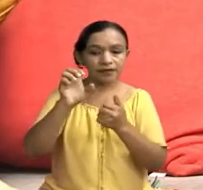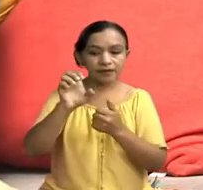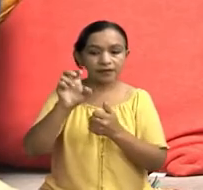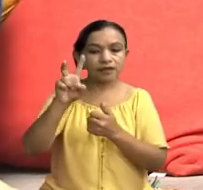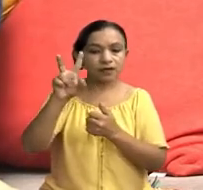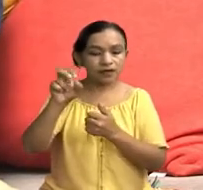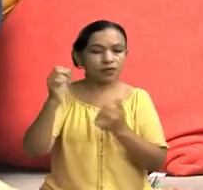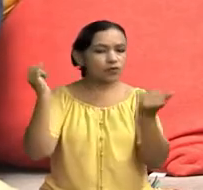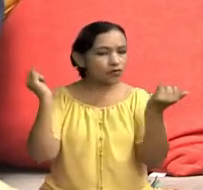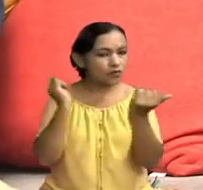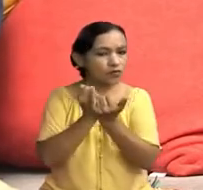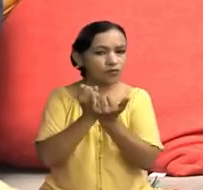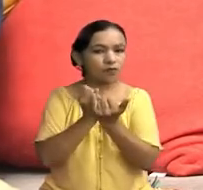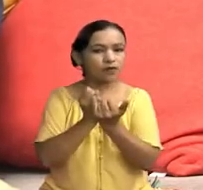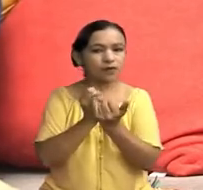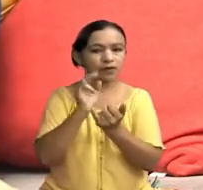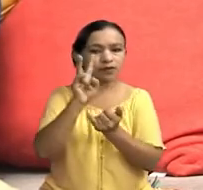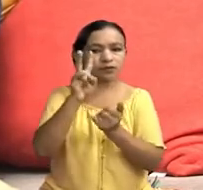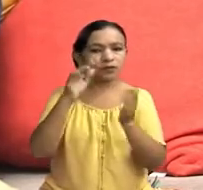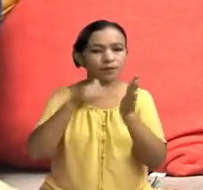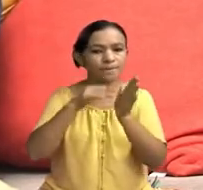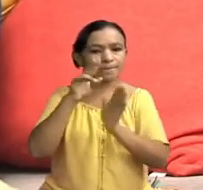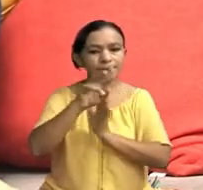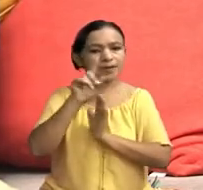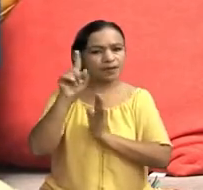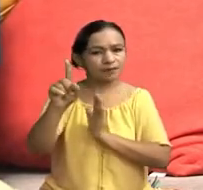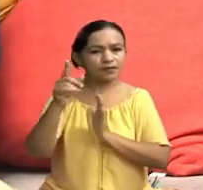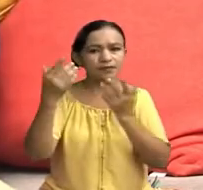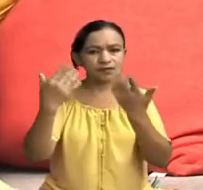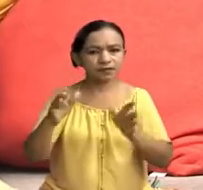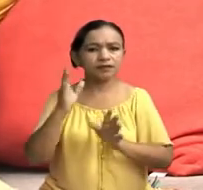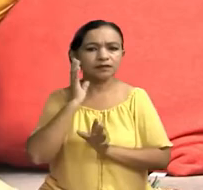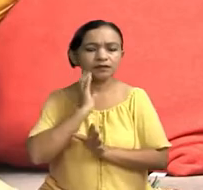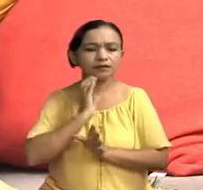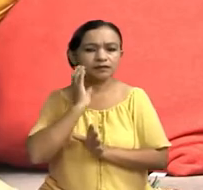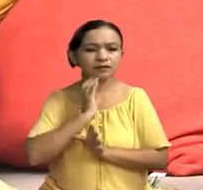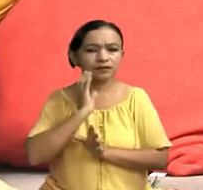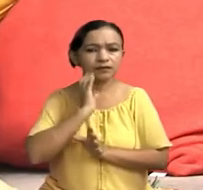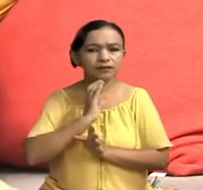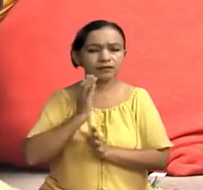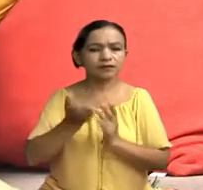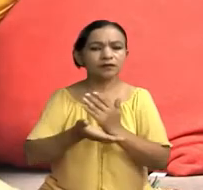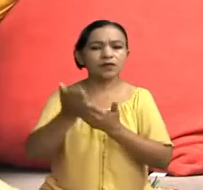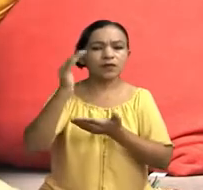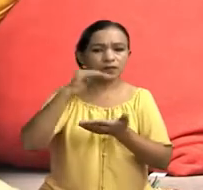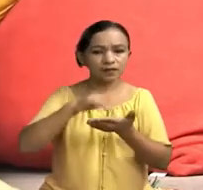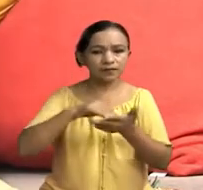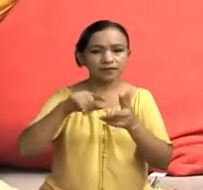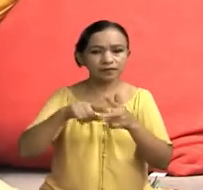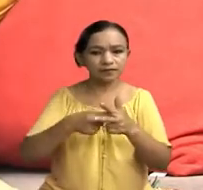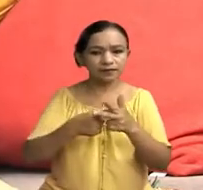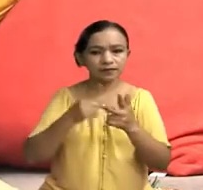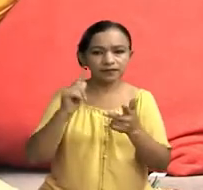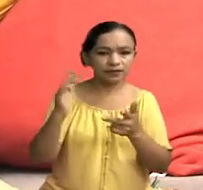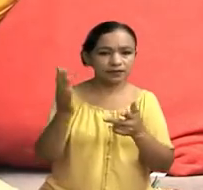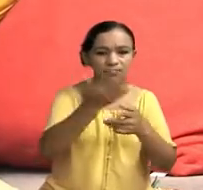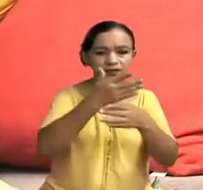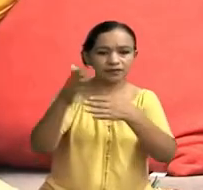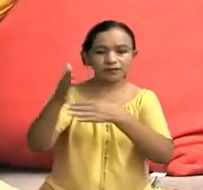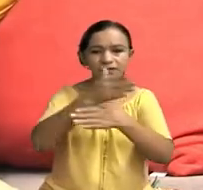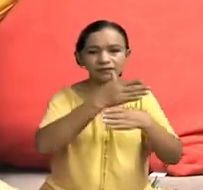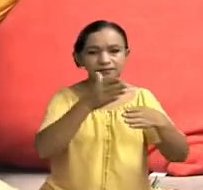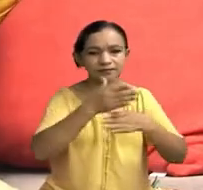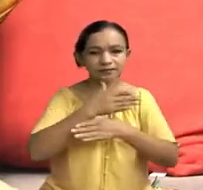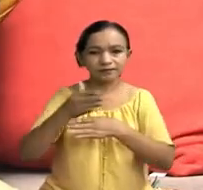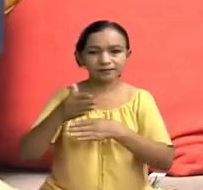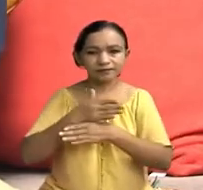elecciones del 2021. Ya nosotros tenemos experiencia, nosotros aquí tenemos una revolución que viene de regreso, que ha estado en todos los escenarios, y